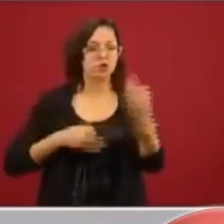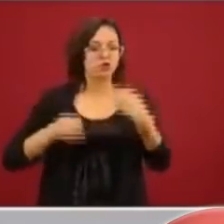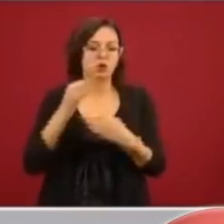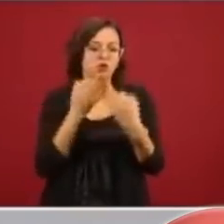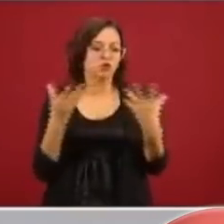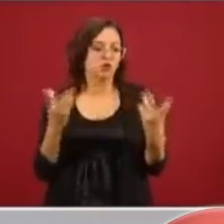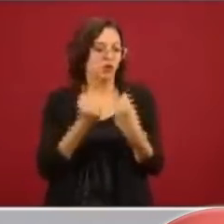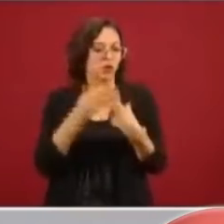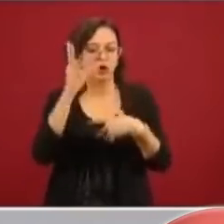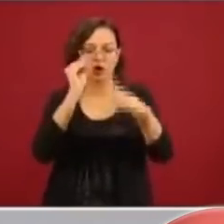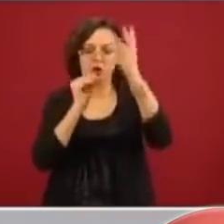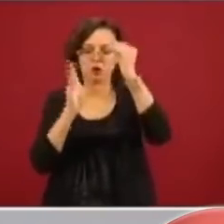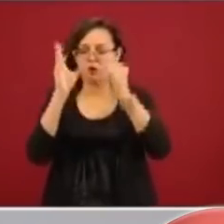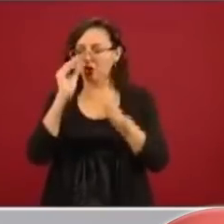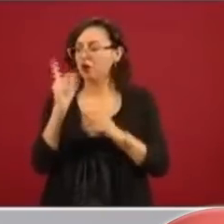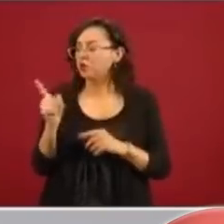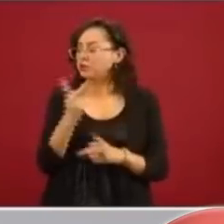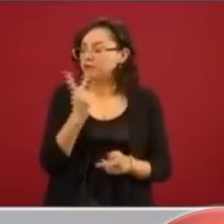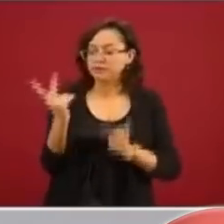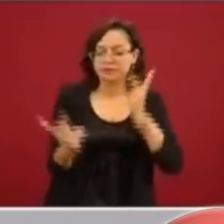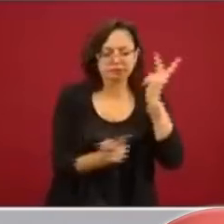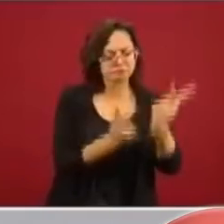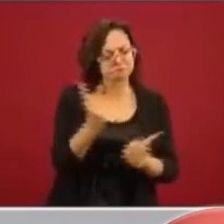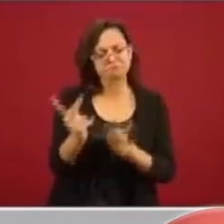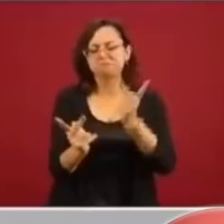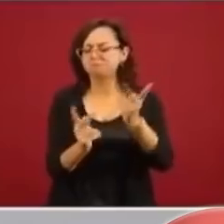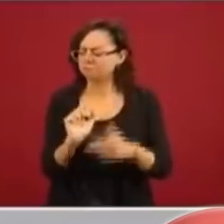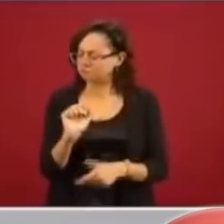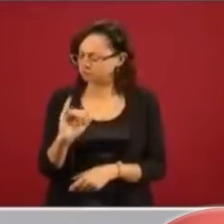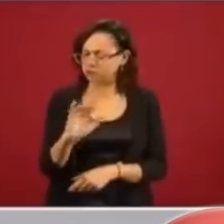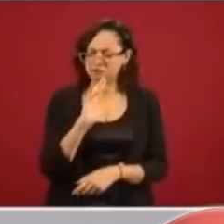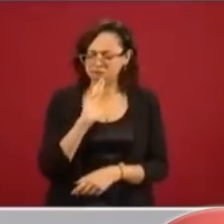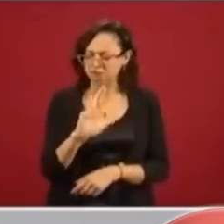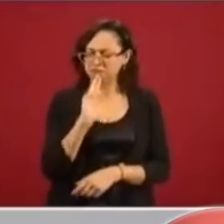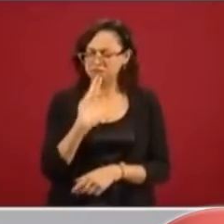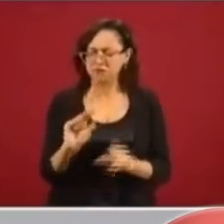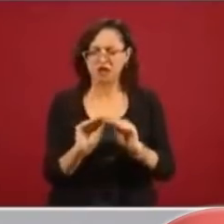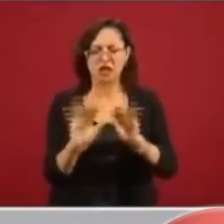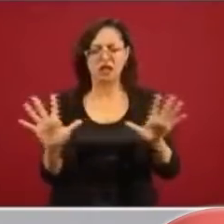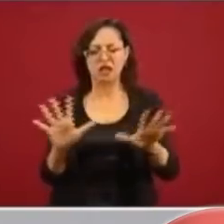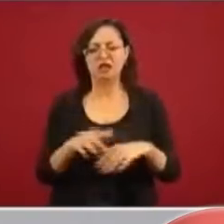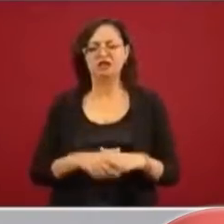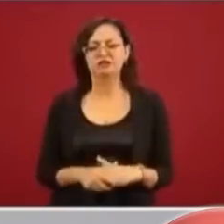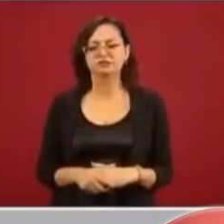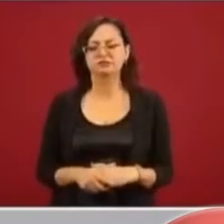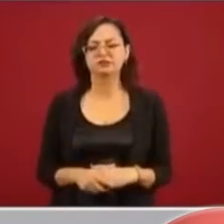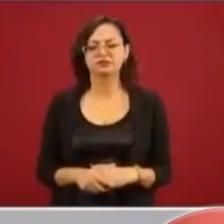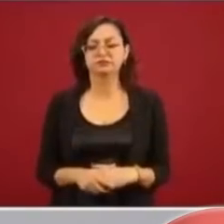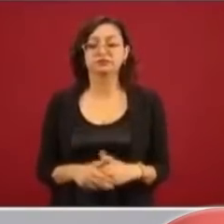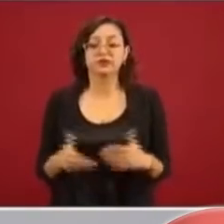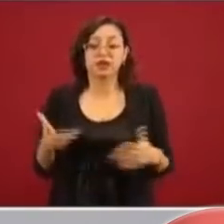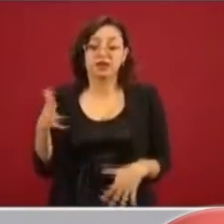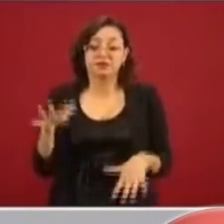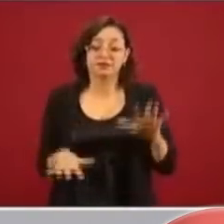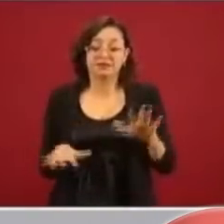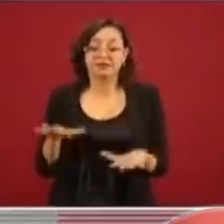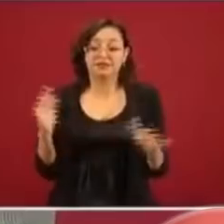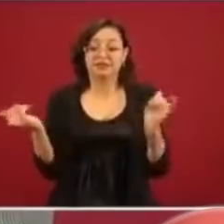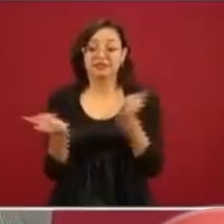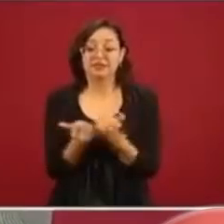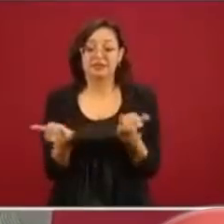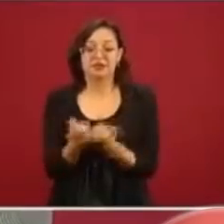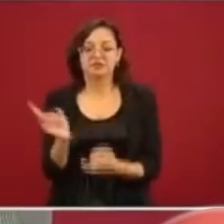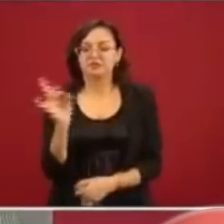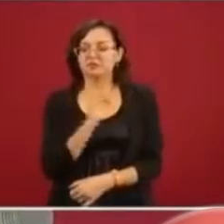Porque están sustentadas en la atención y alguna vez hasta señalé en el miedo que tenemos ante